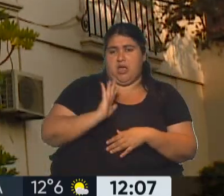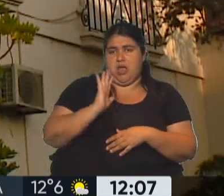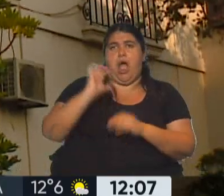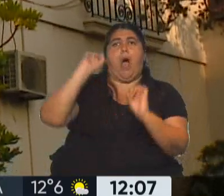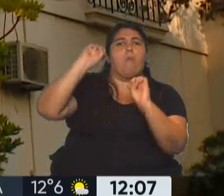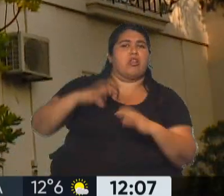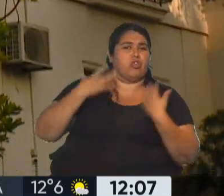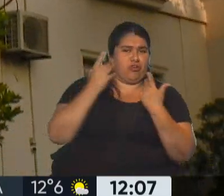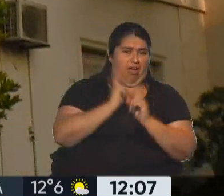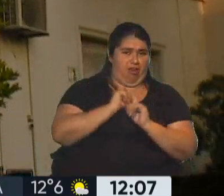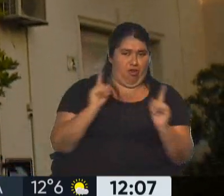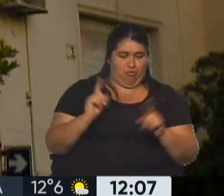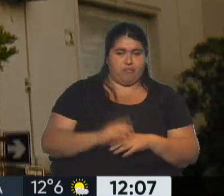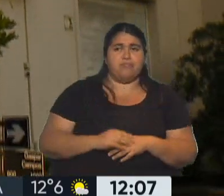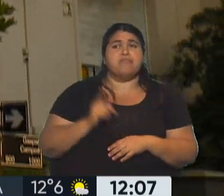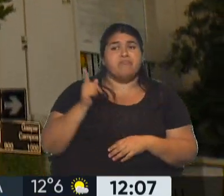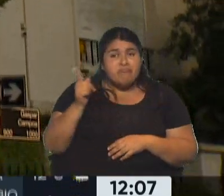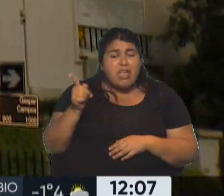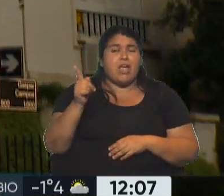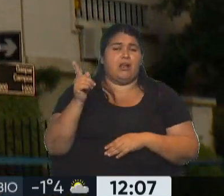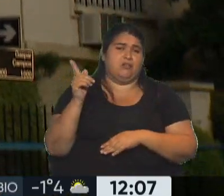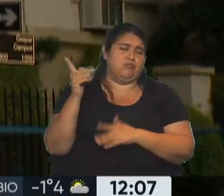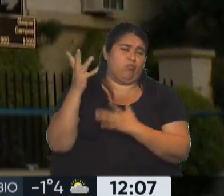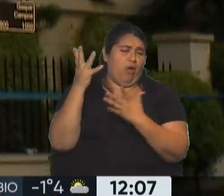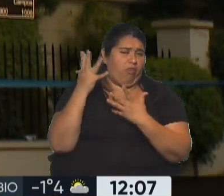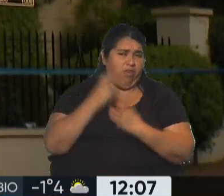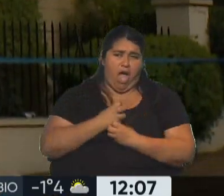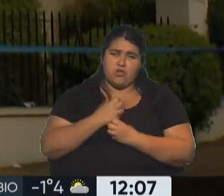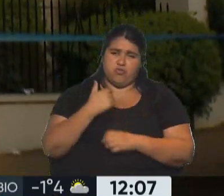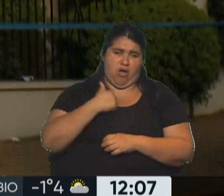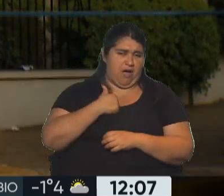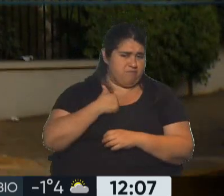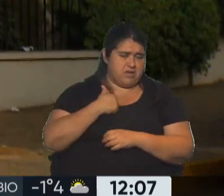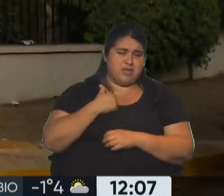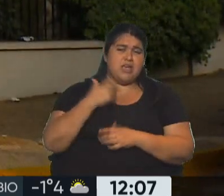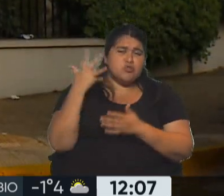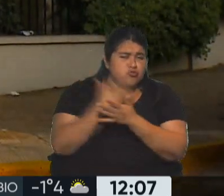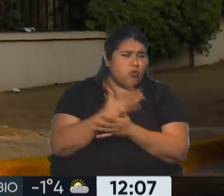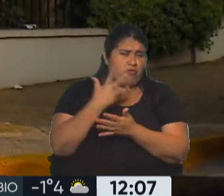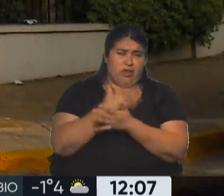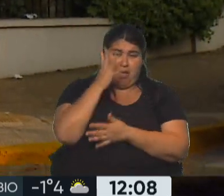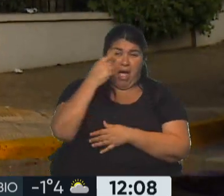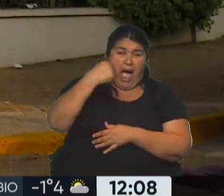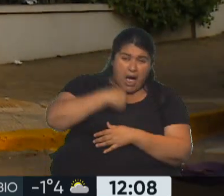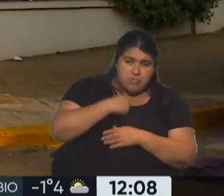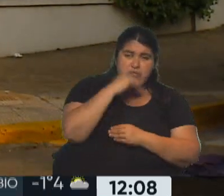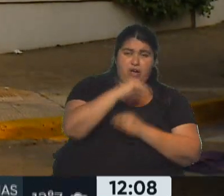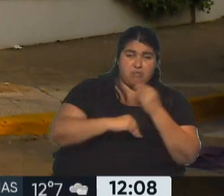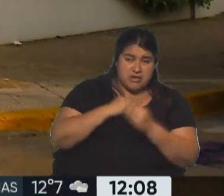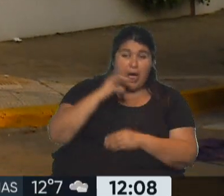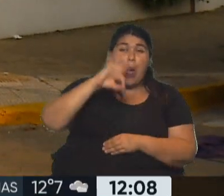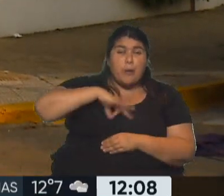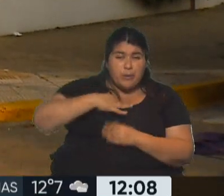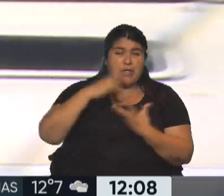abandonar. Él me hizo mucho daño, demasiado daño me causó, demasiado, a mi familia, a todo. Me arruinó la vida,